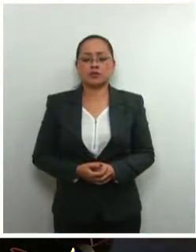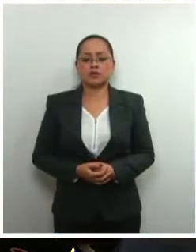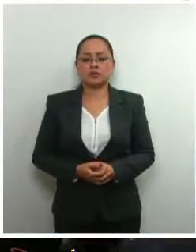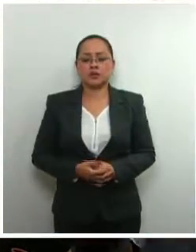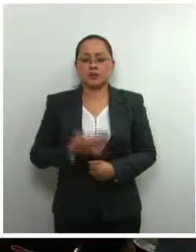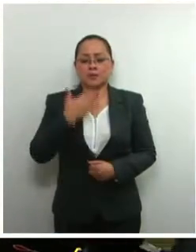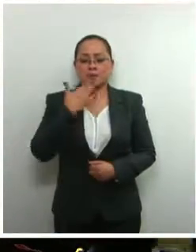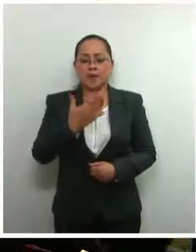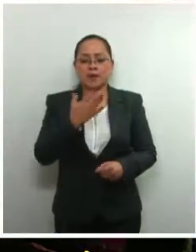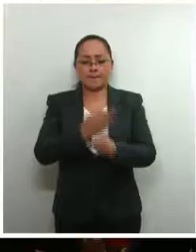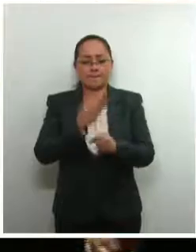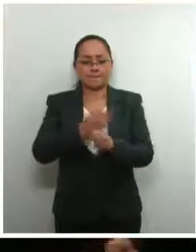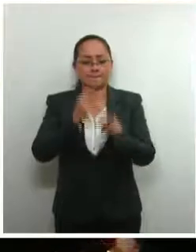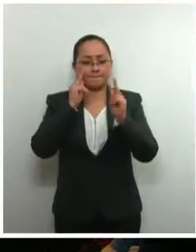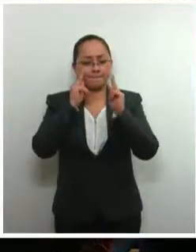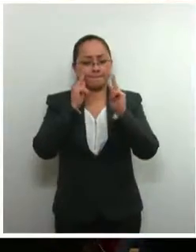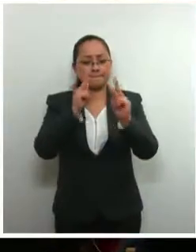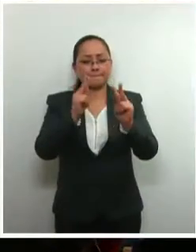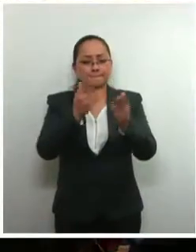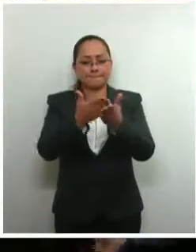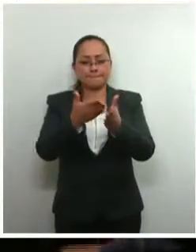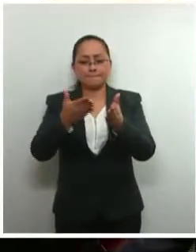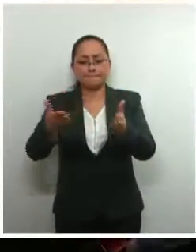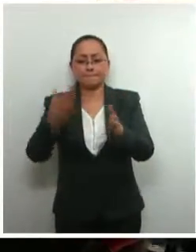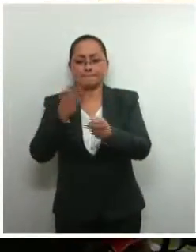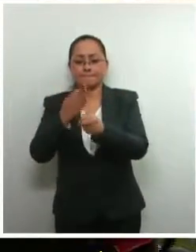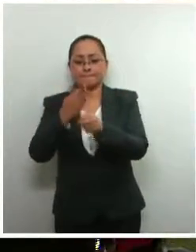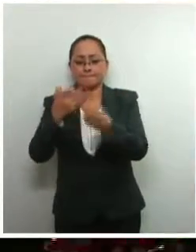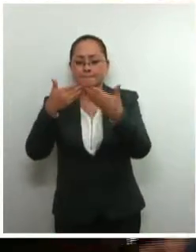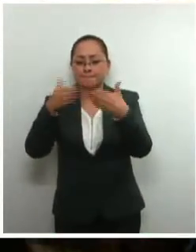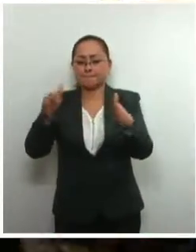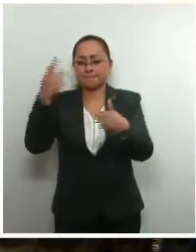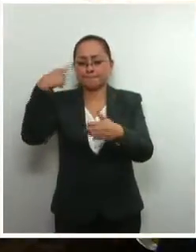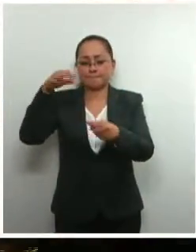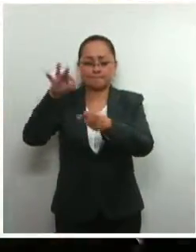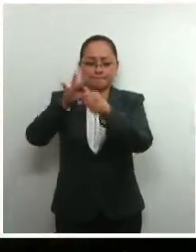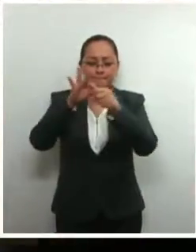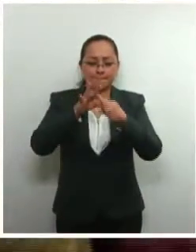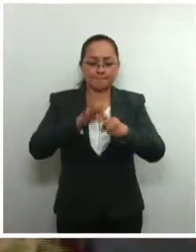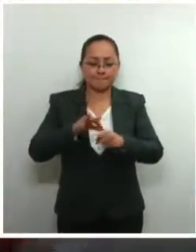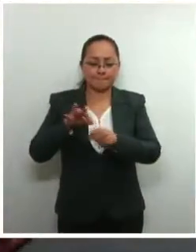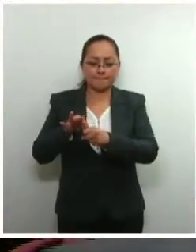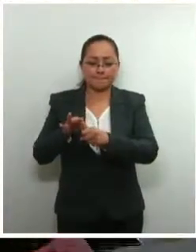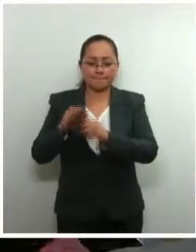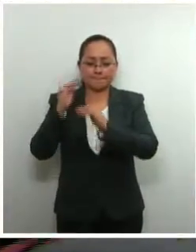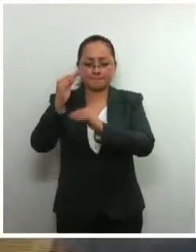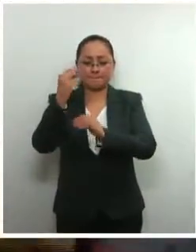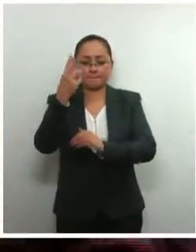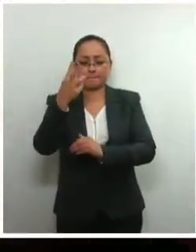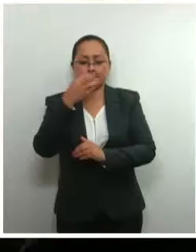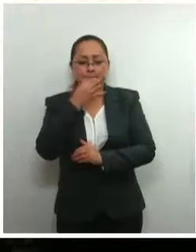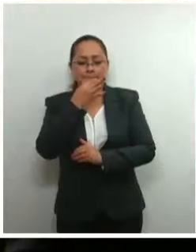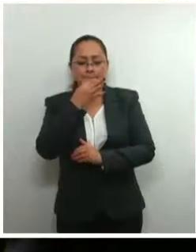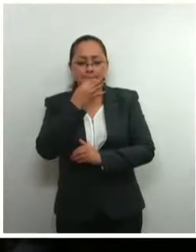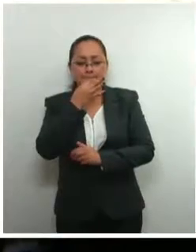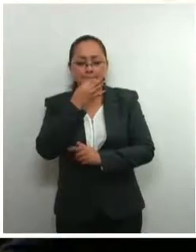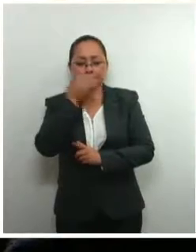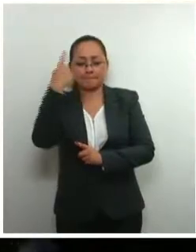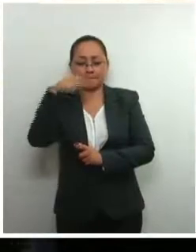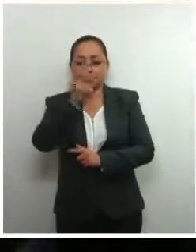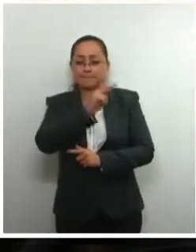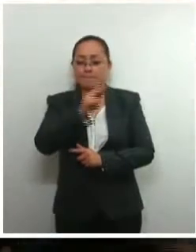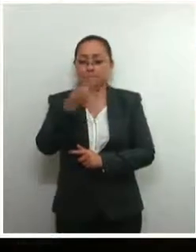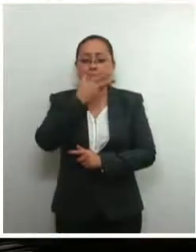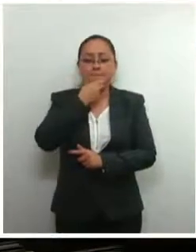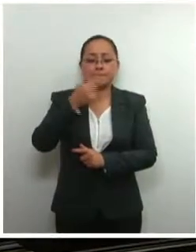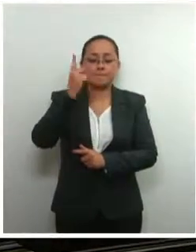Bueno, pues como usted puede observar, en este momento se abre el tablero electrónico hasta por 3 minutos para que los